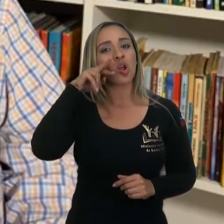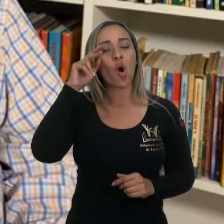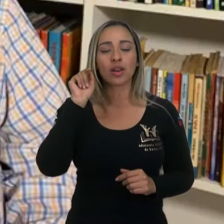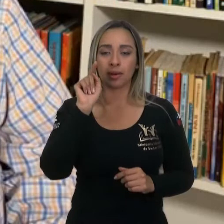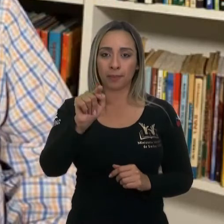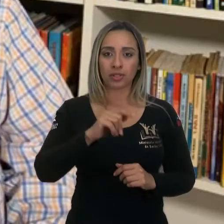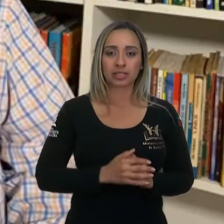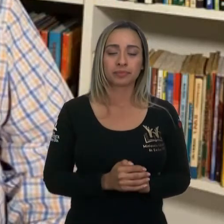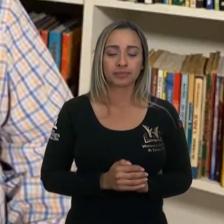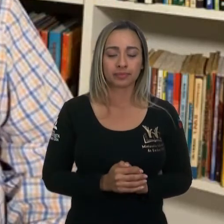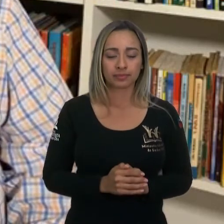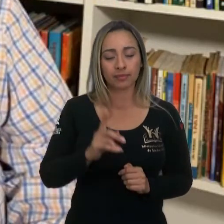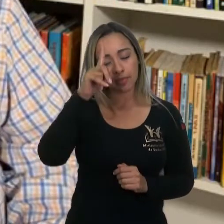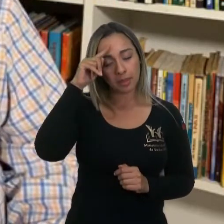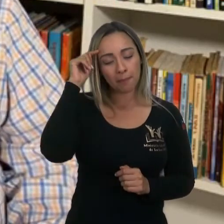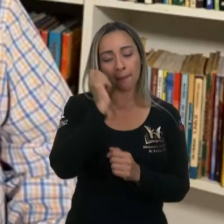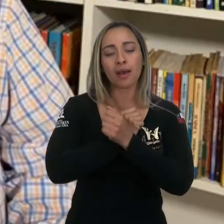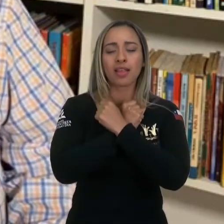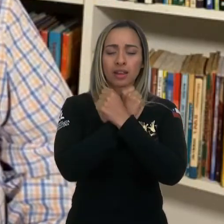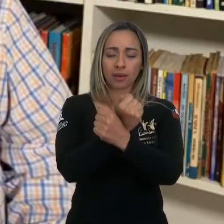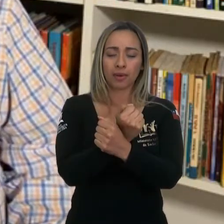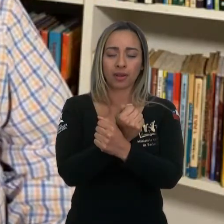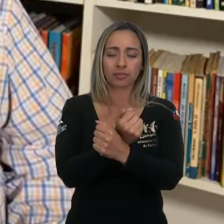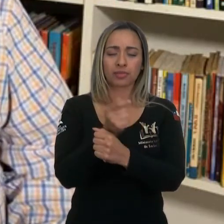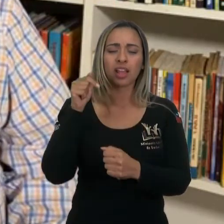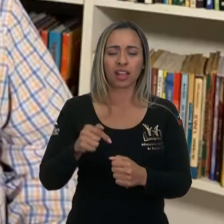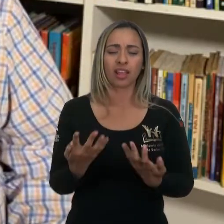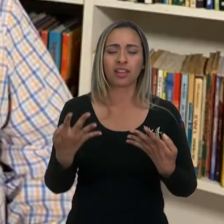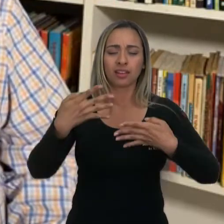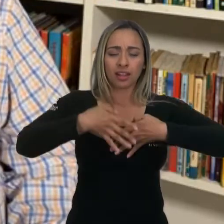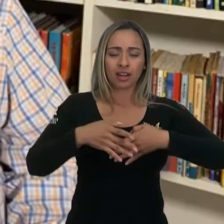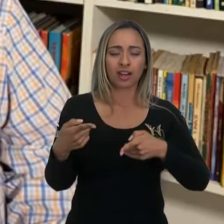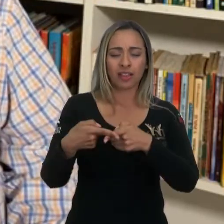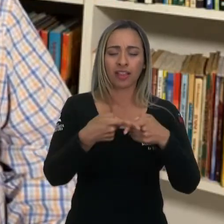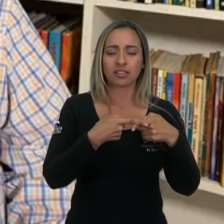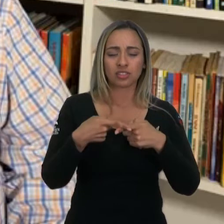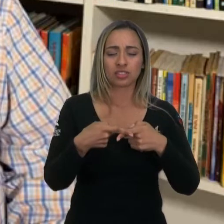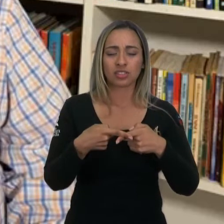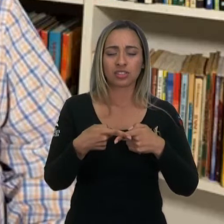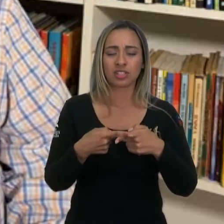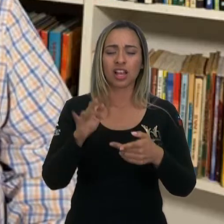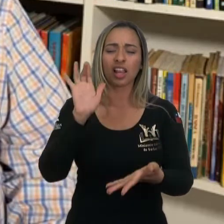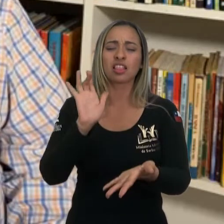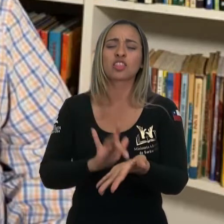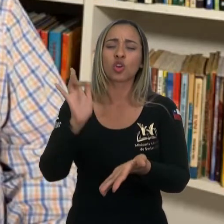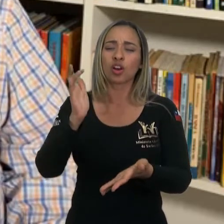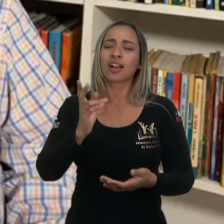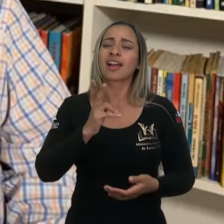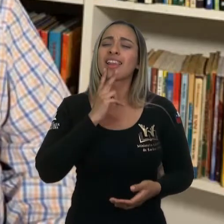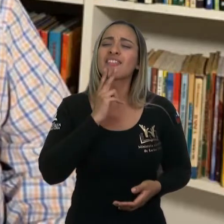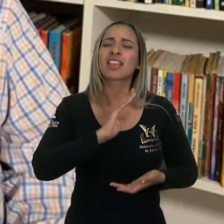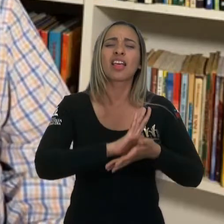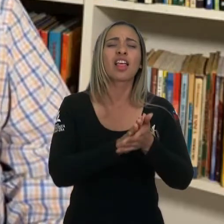momento. Oh, Padre querido, a través de las redes sociales extiende tu mano y toca la vida de